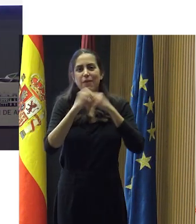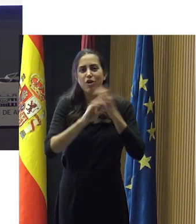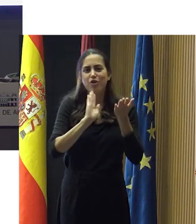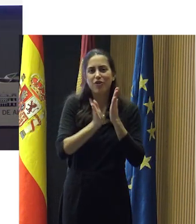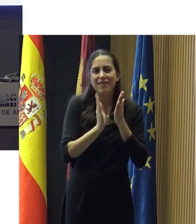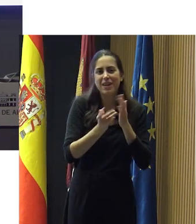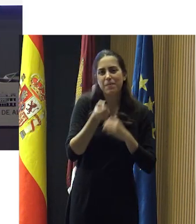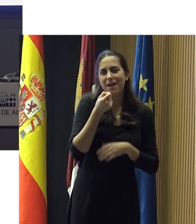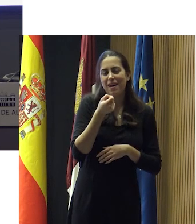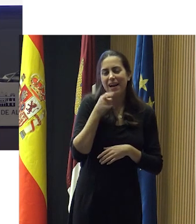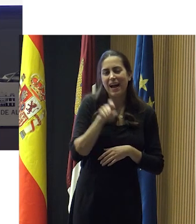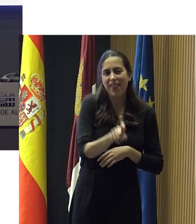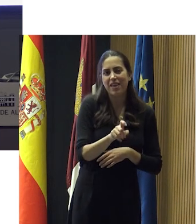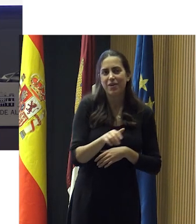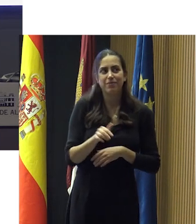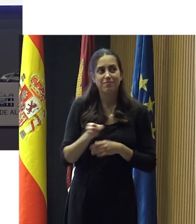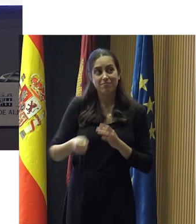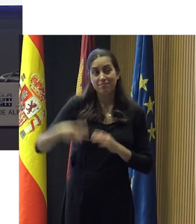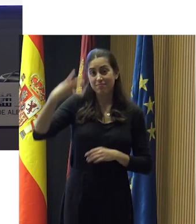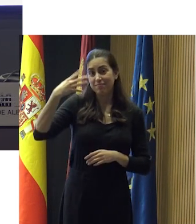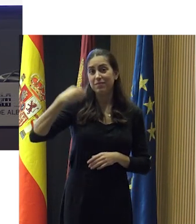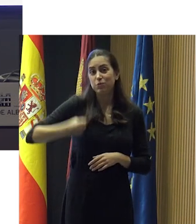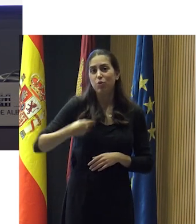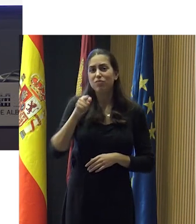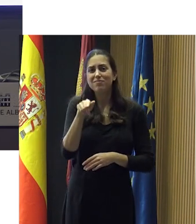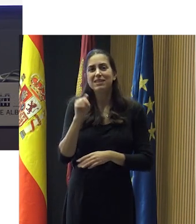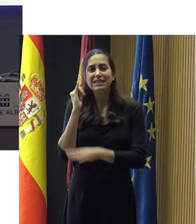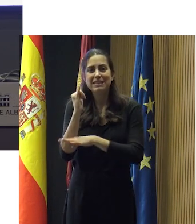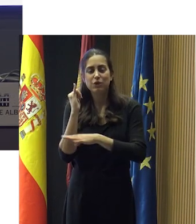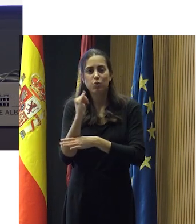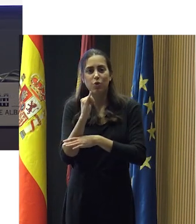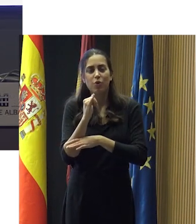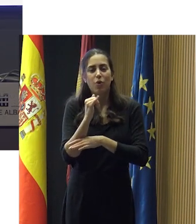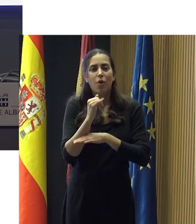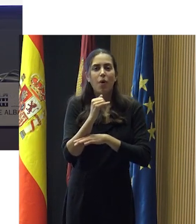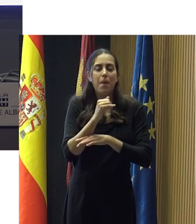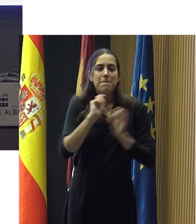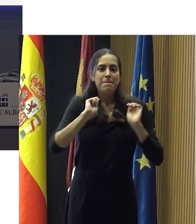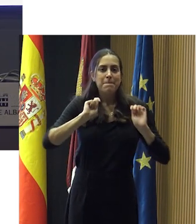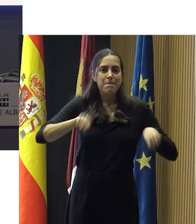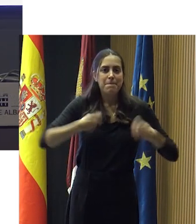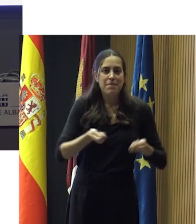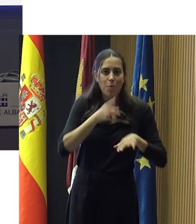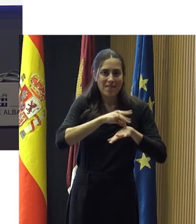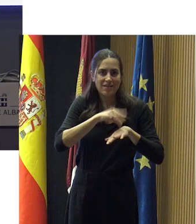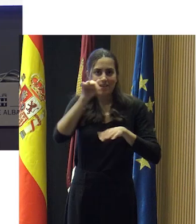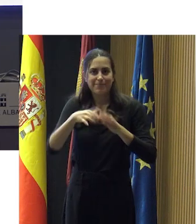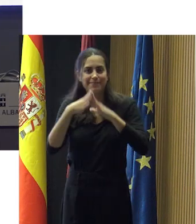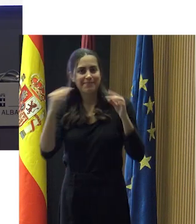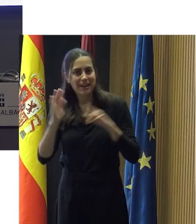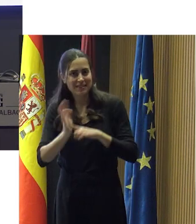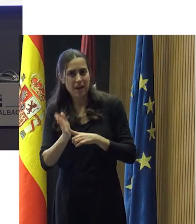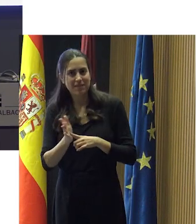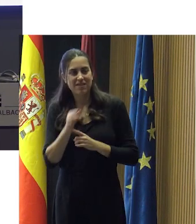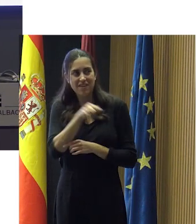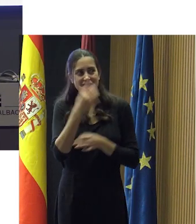Cáncer está en este edificio de aquí, que es el Instituto de Biomedicina de la Universidad de Castilla-La Mancha. Seguro que así nadie